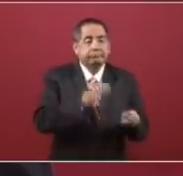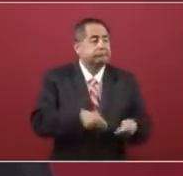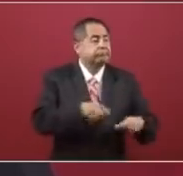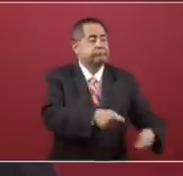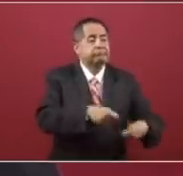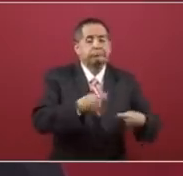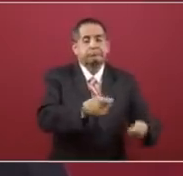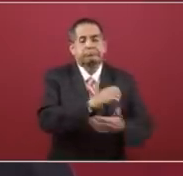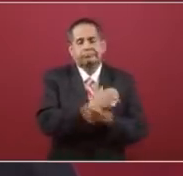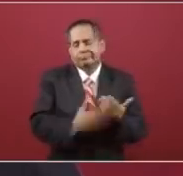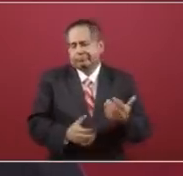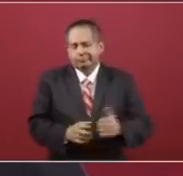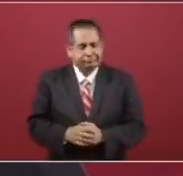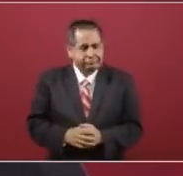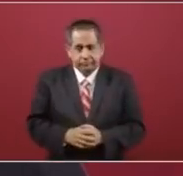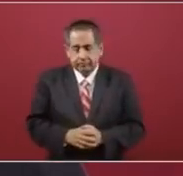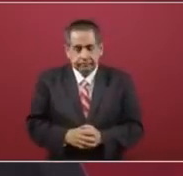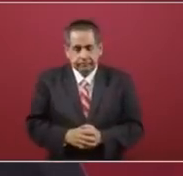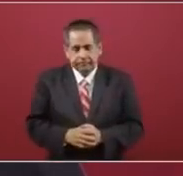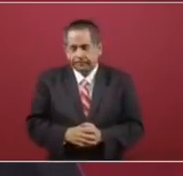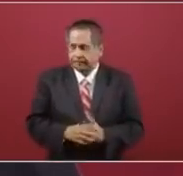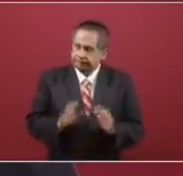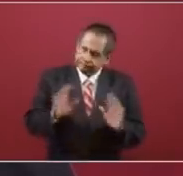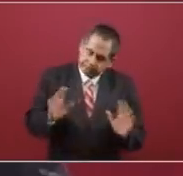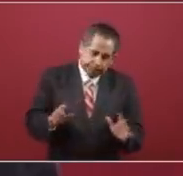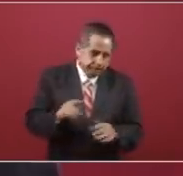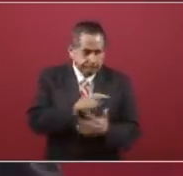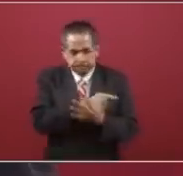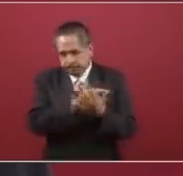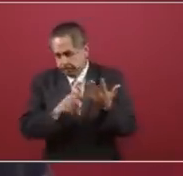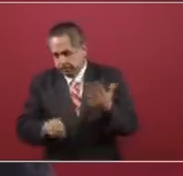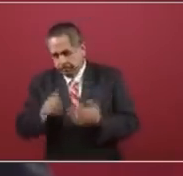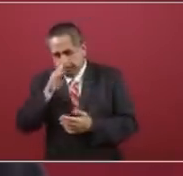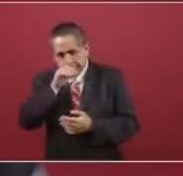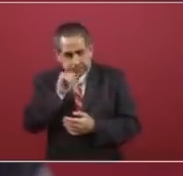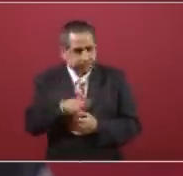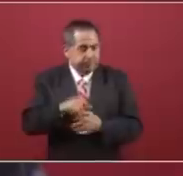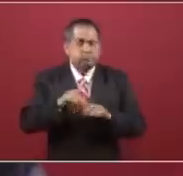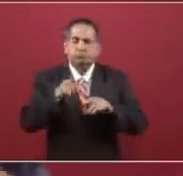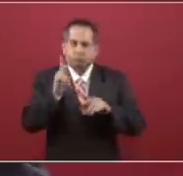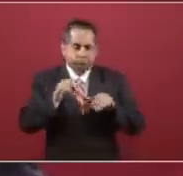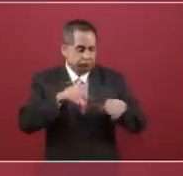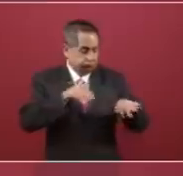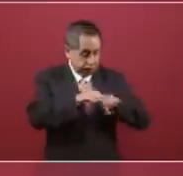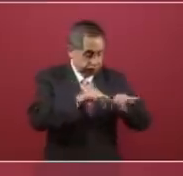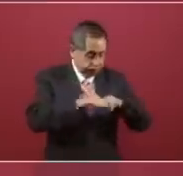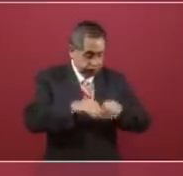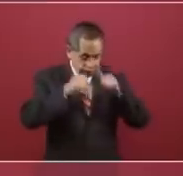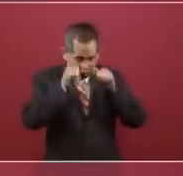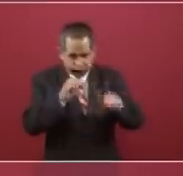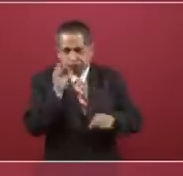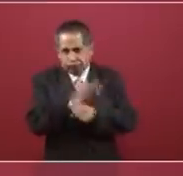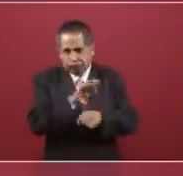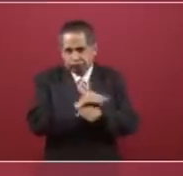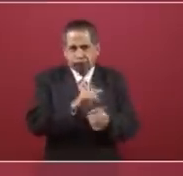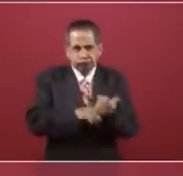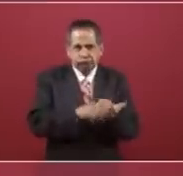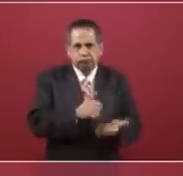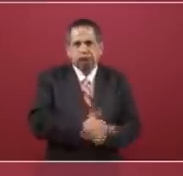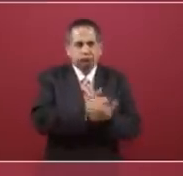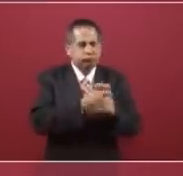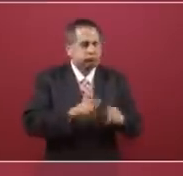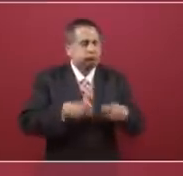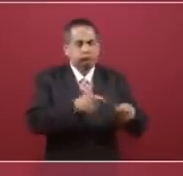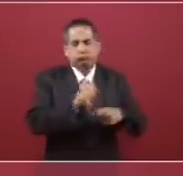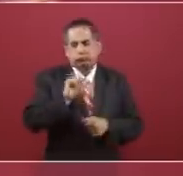Entonces a pesar de todo con los trabajadores vamos a salir adelante. Entonces, los